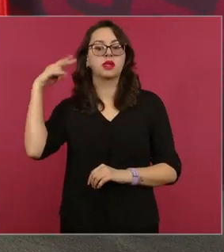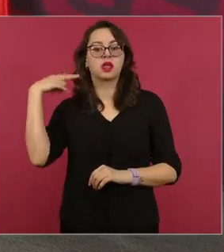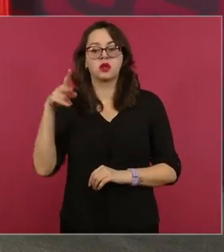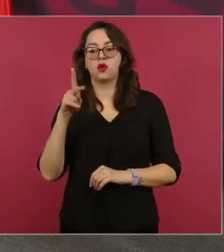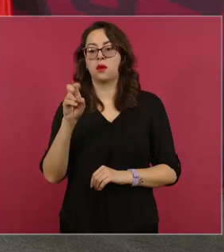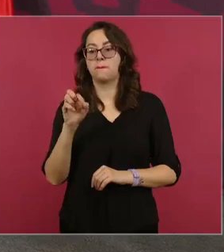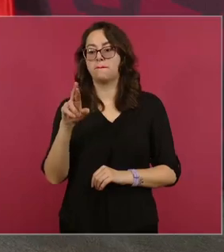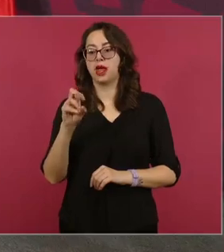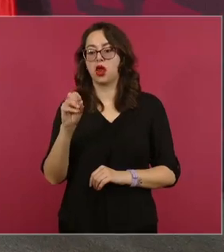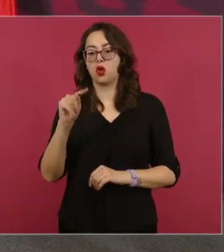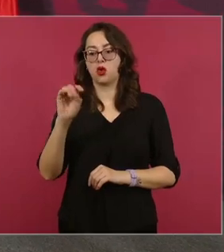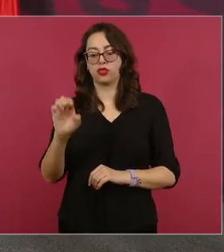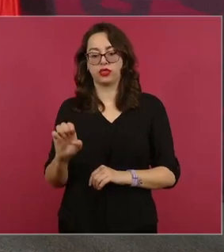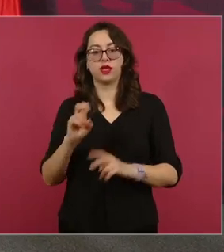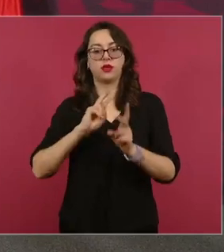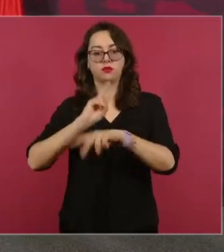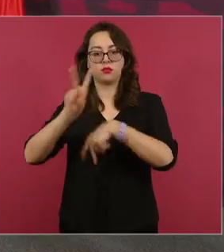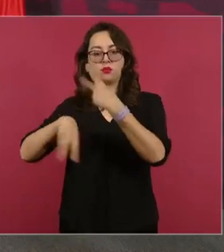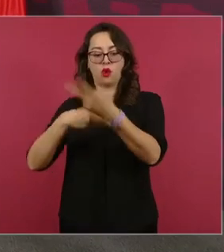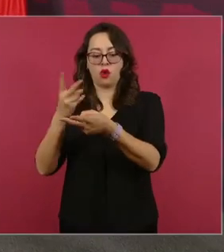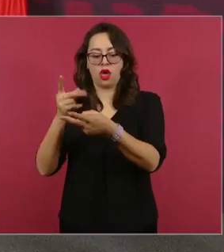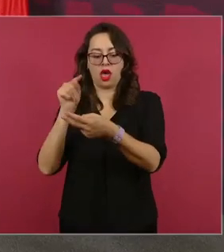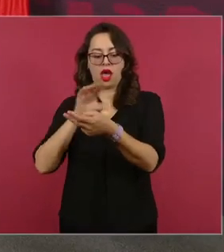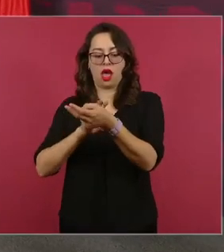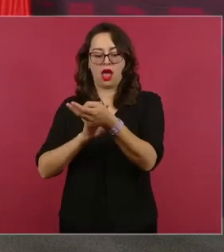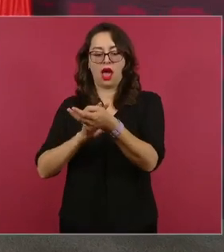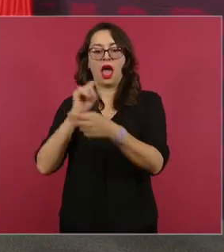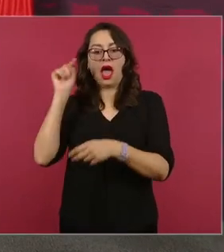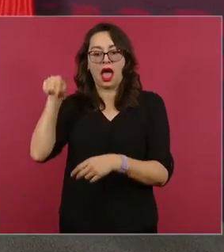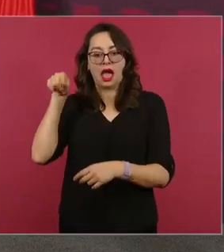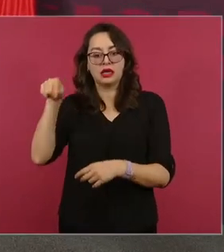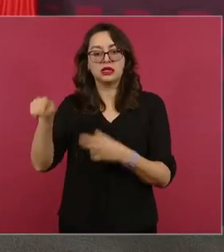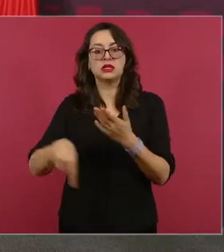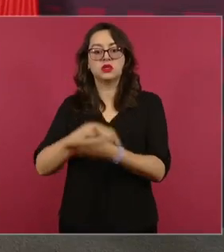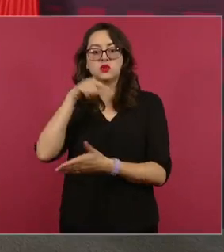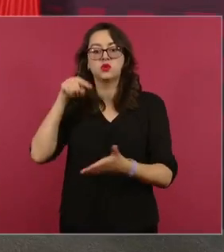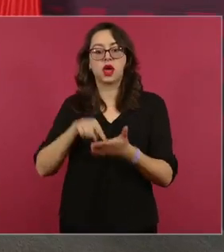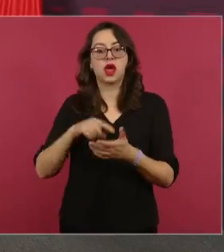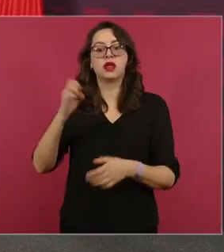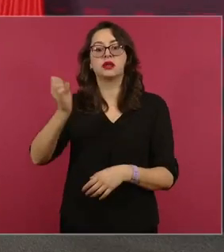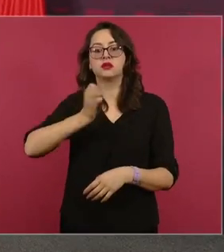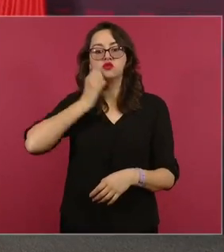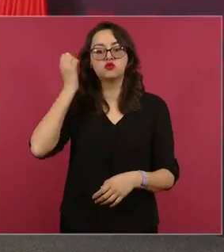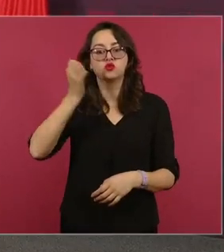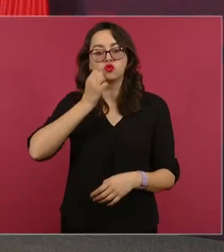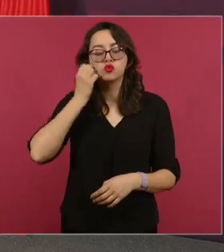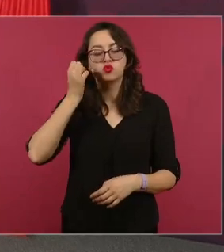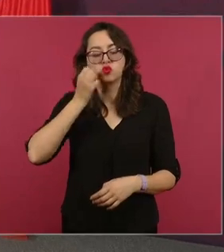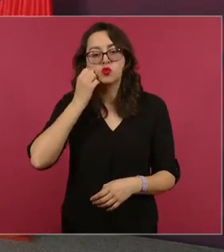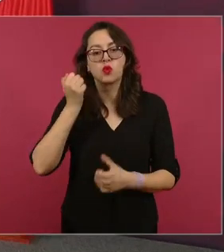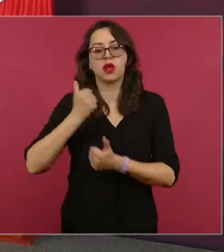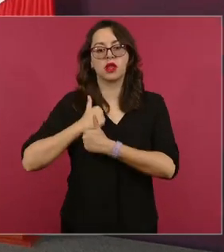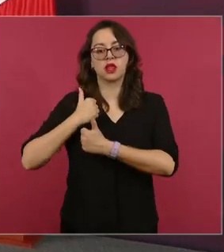porque ahí inició la escuela de cadetes, la